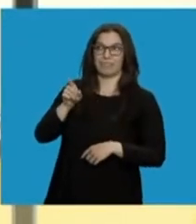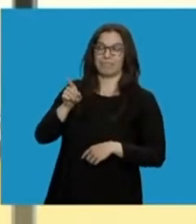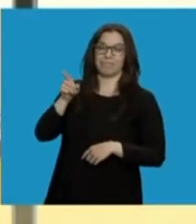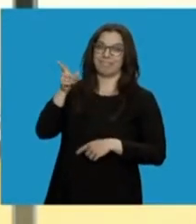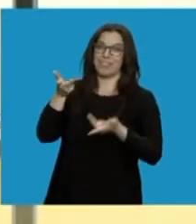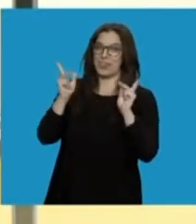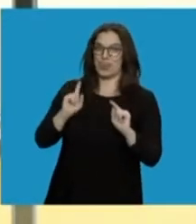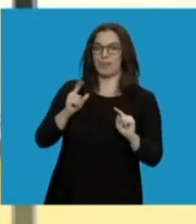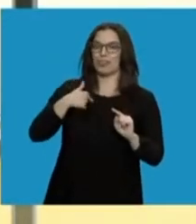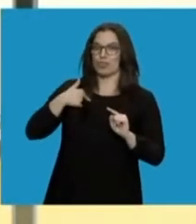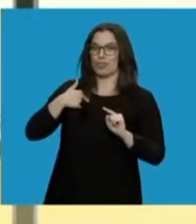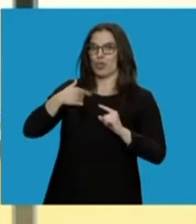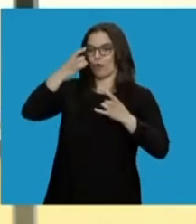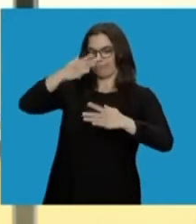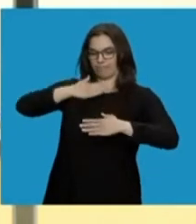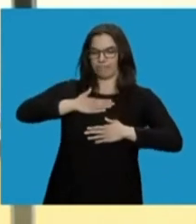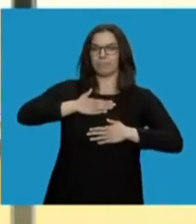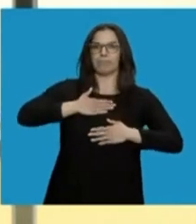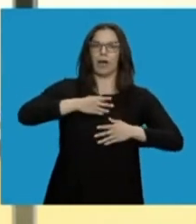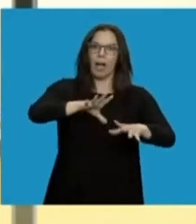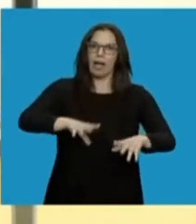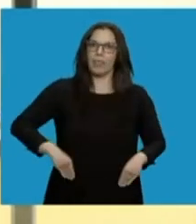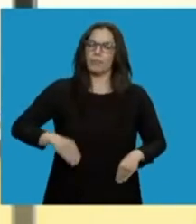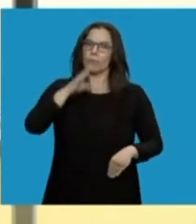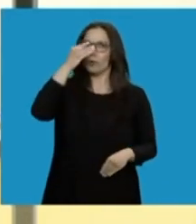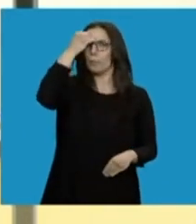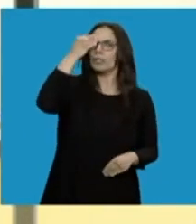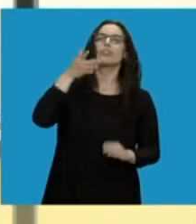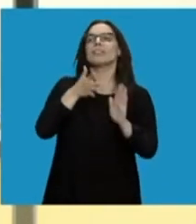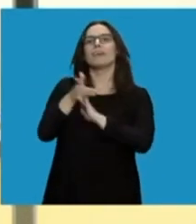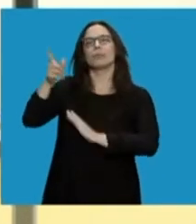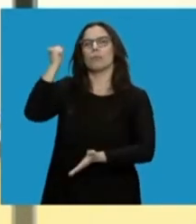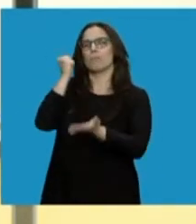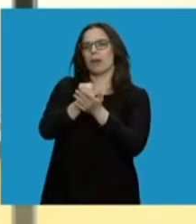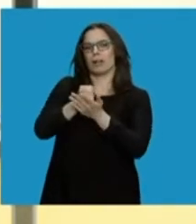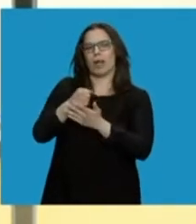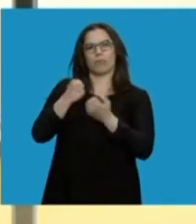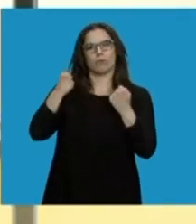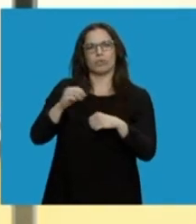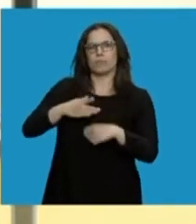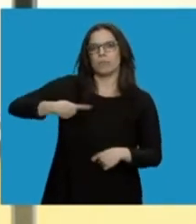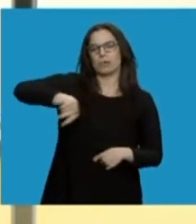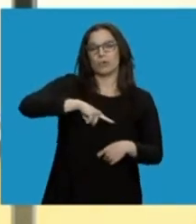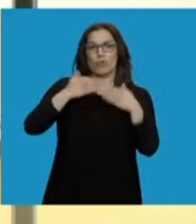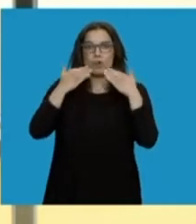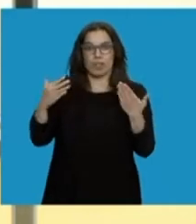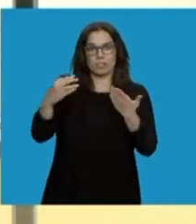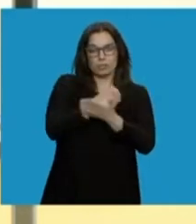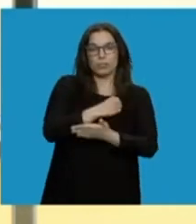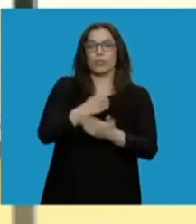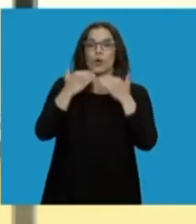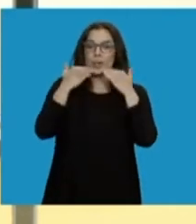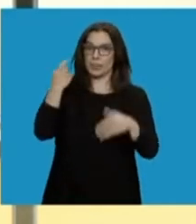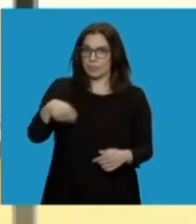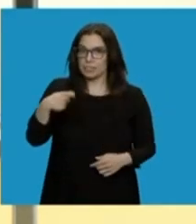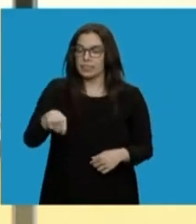libras, y yo lo acepto en tu nombre porque considero que es fruto de la gran huella que nos has dejado. Muchas gracias a todos, muchas gracias,